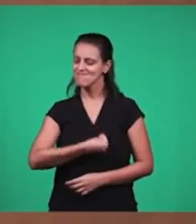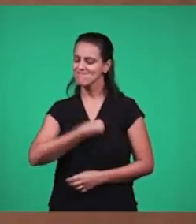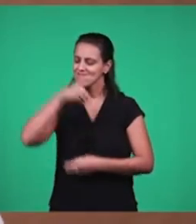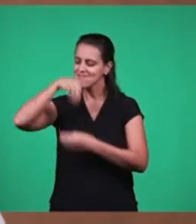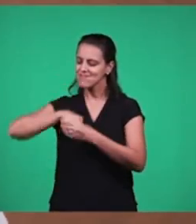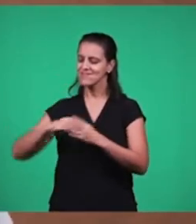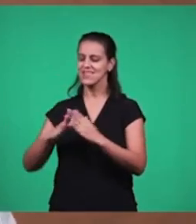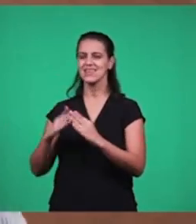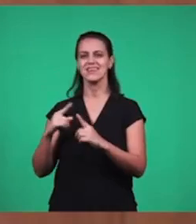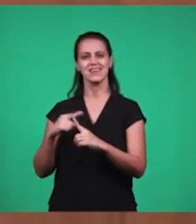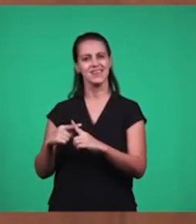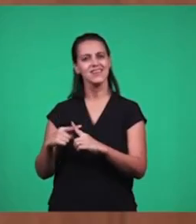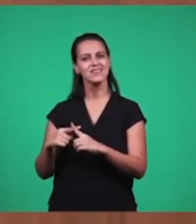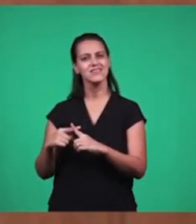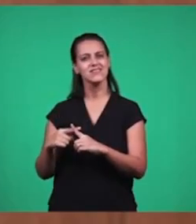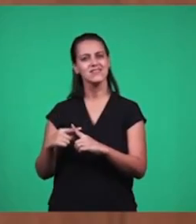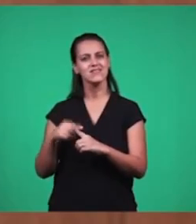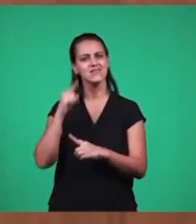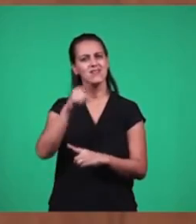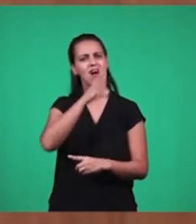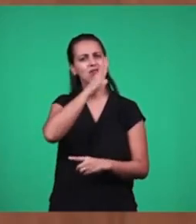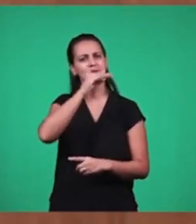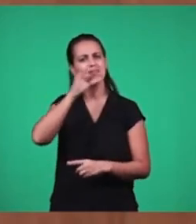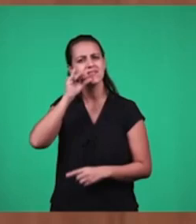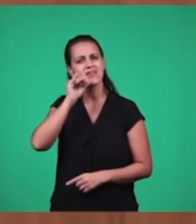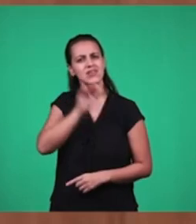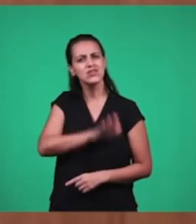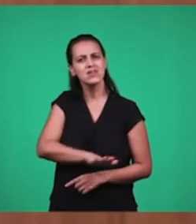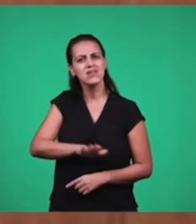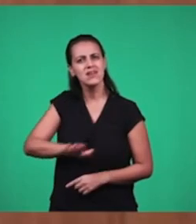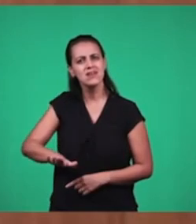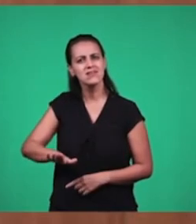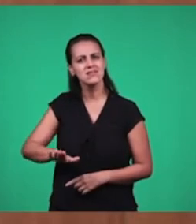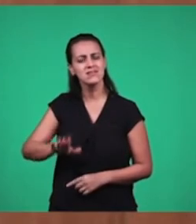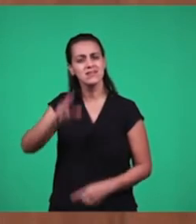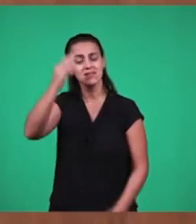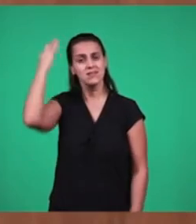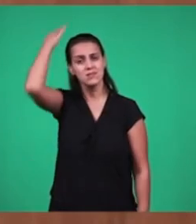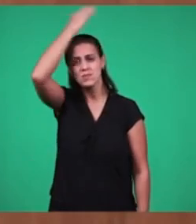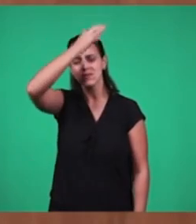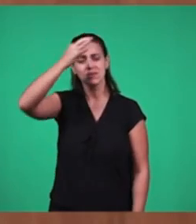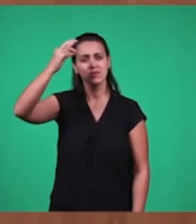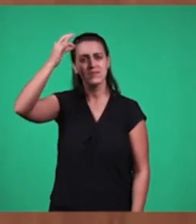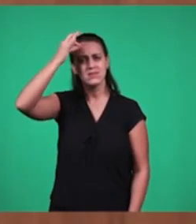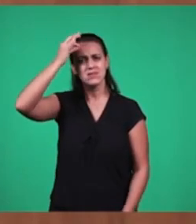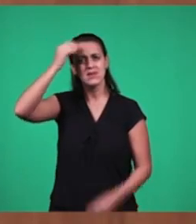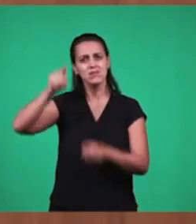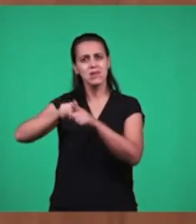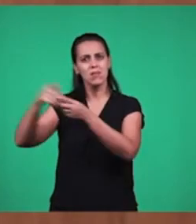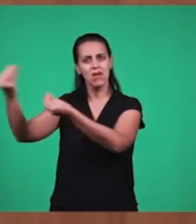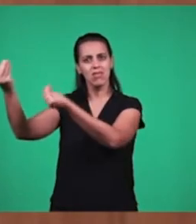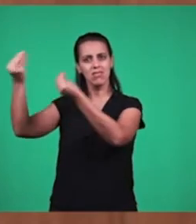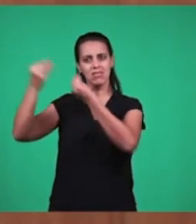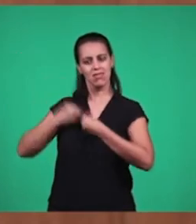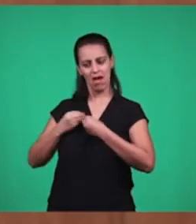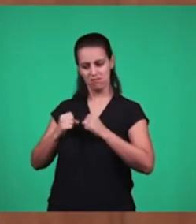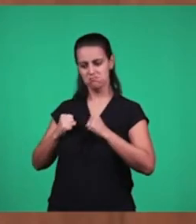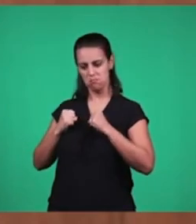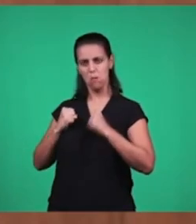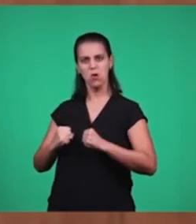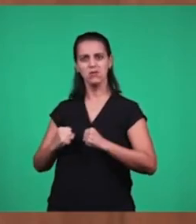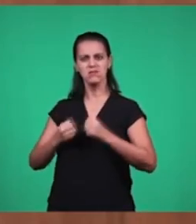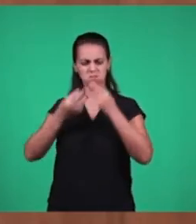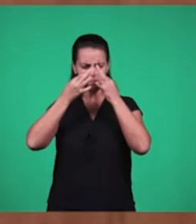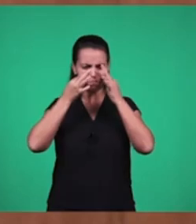iglesia. Adolescentes, niños, el Espíritu Santo también nos da poder para testimoniar.